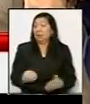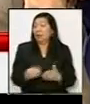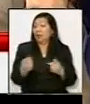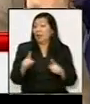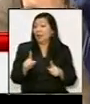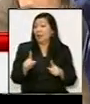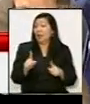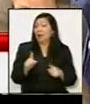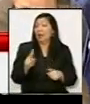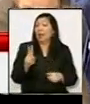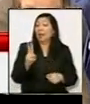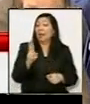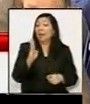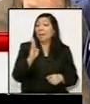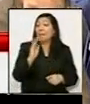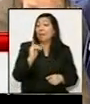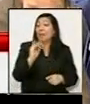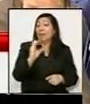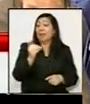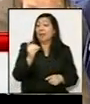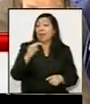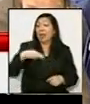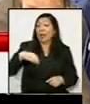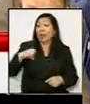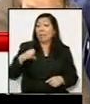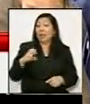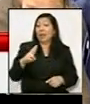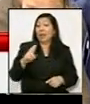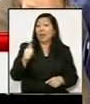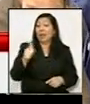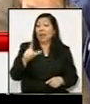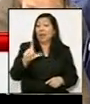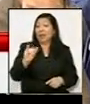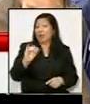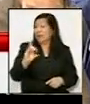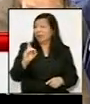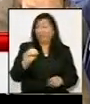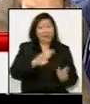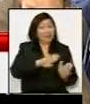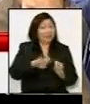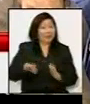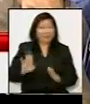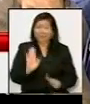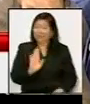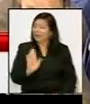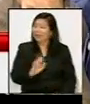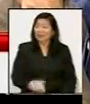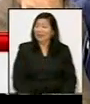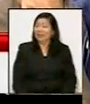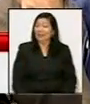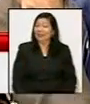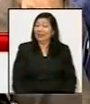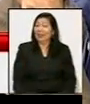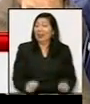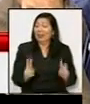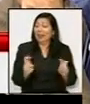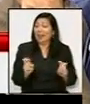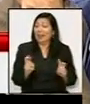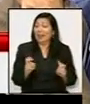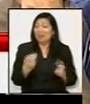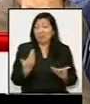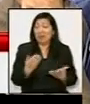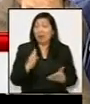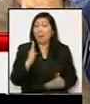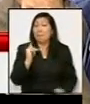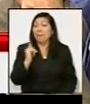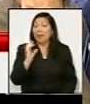en el tema de la bicameralidad que ojo para decirle al congresista de aranda no es que le estemos sacando la vuelta el tema de la bicameralidad lo